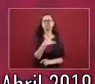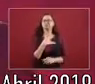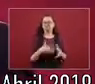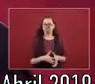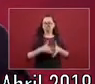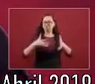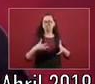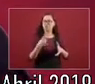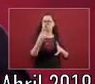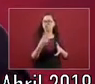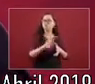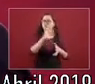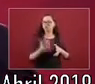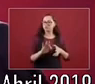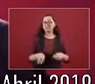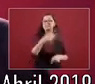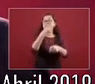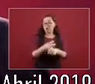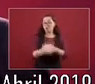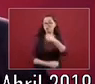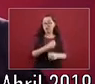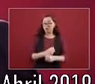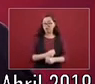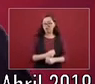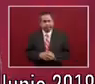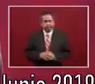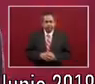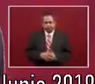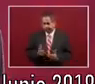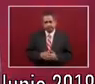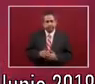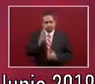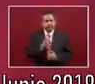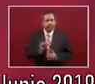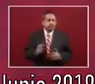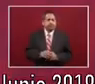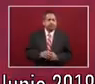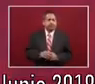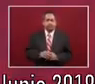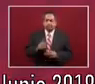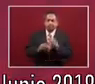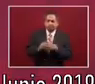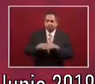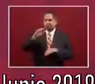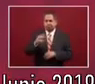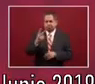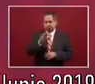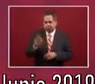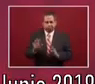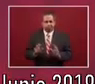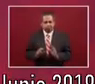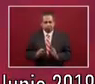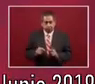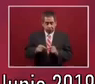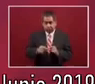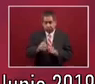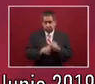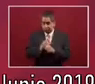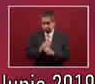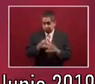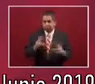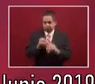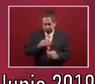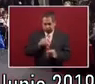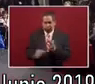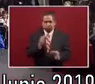2%. Y el año próximo vamos a crecer ya 3%. Cuando menos va a crecer al 2%. Y que en el sexenio vamos a